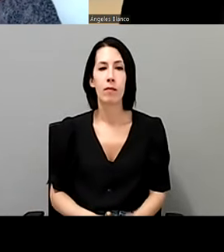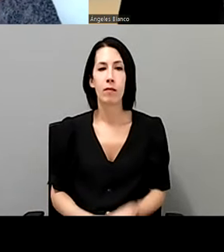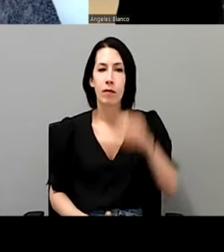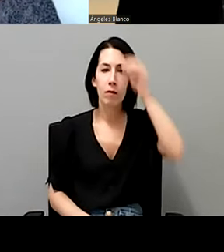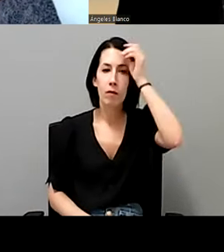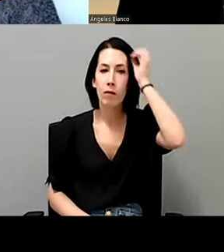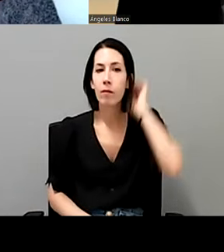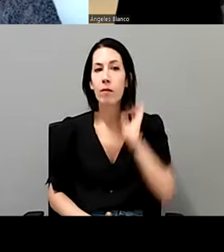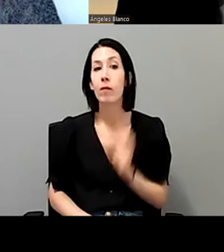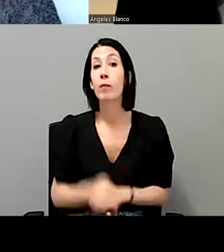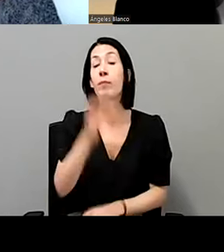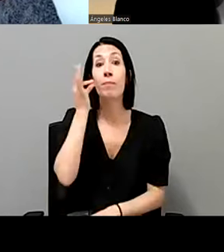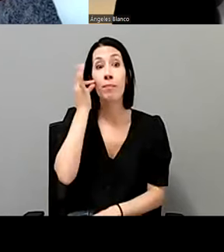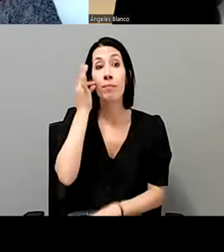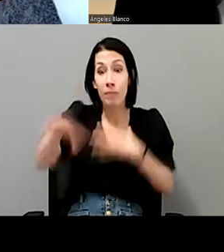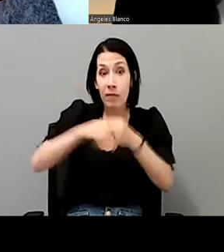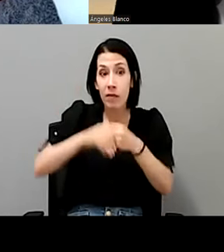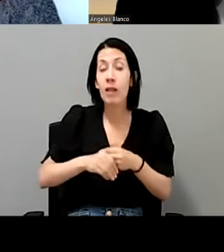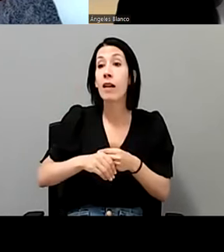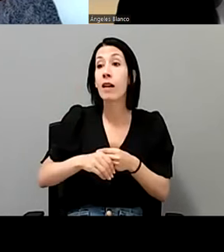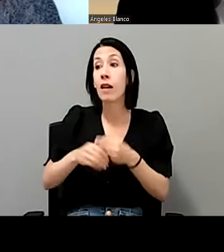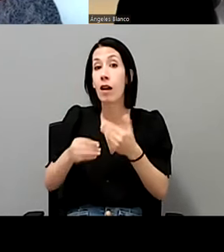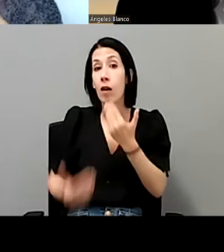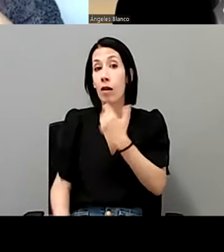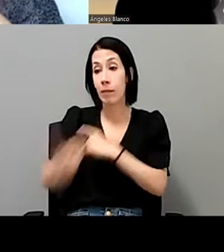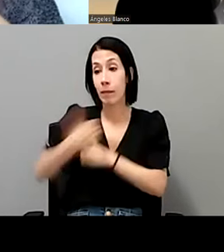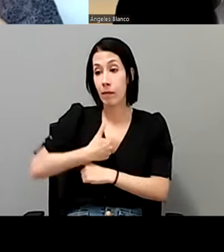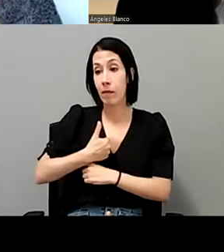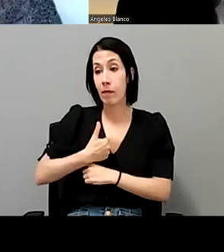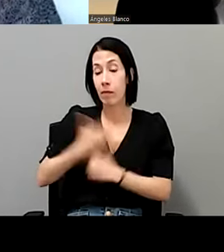En la ayuda a domicilio, la persona te la pone